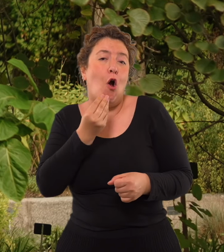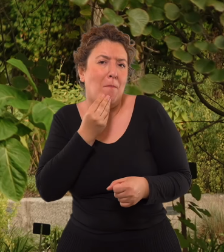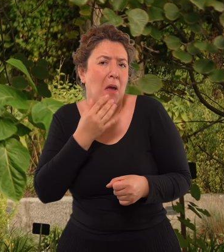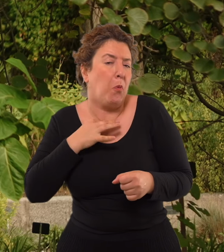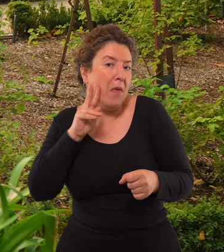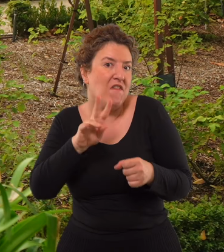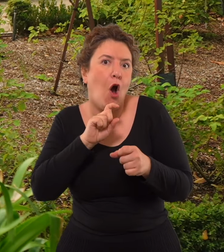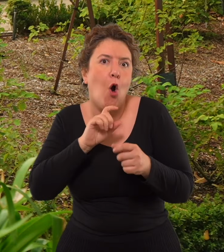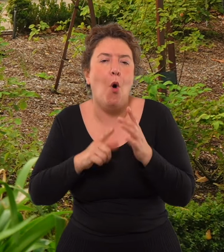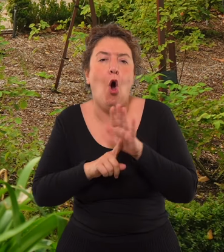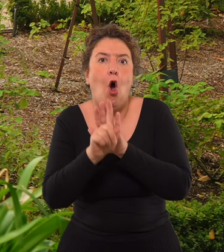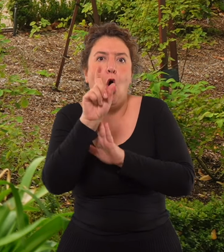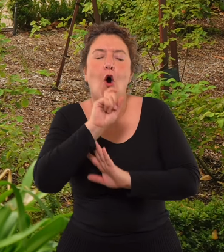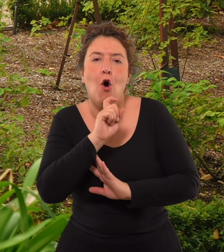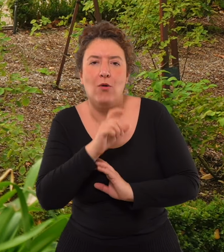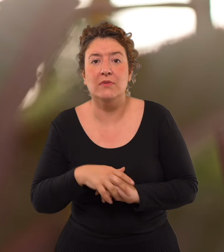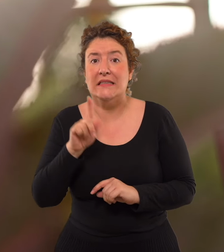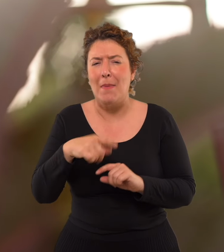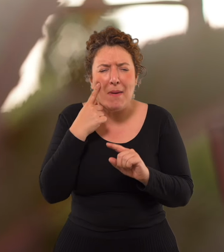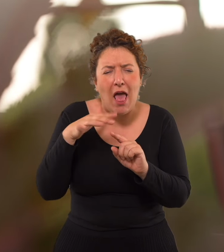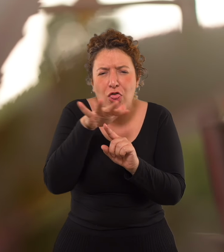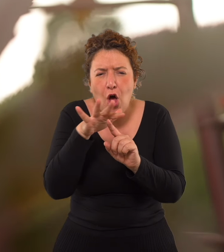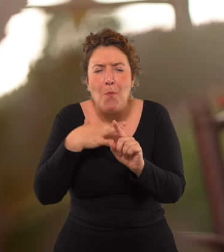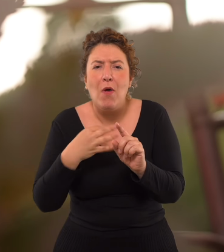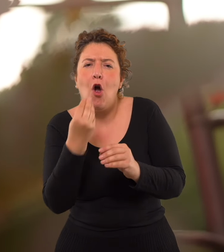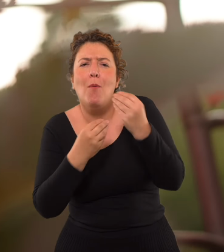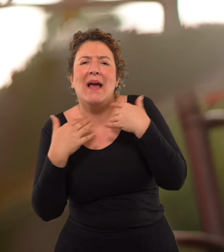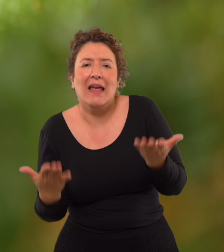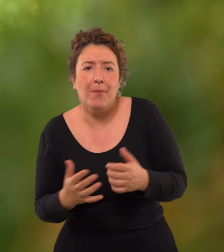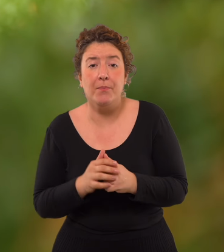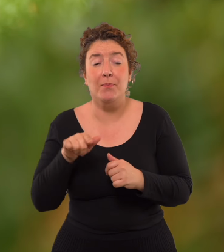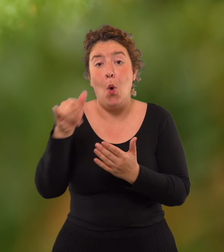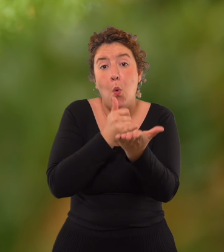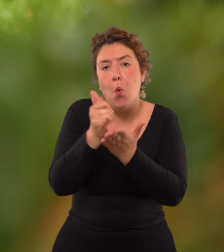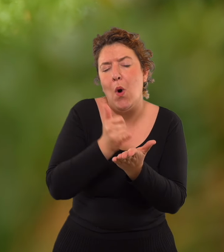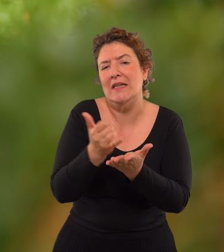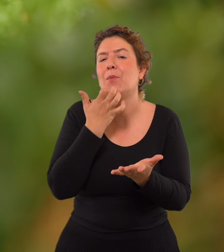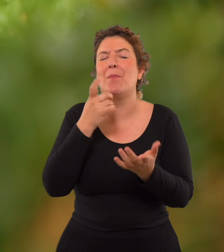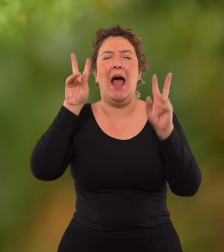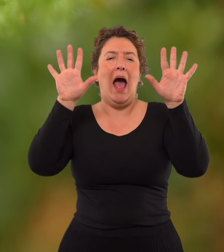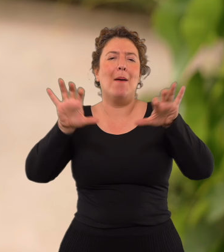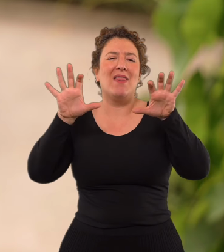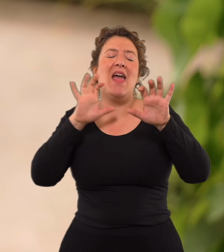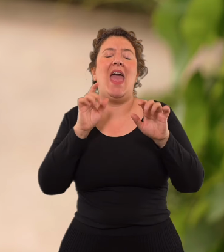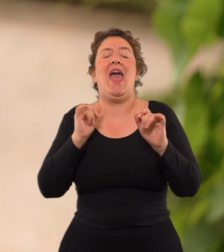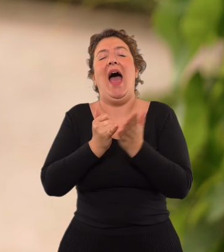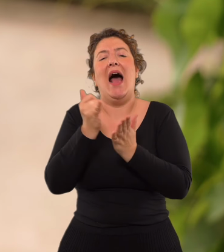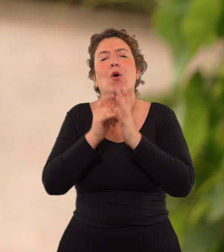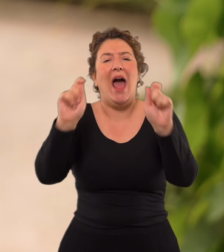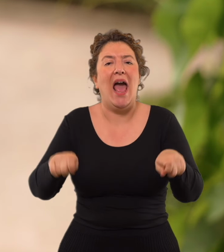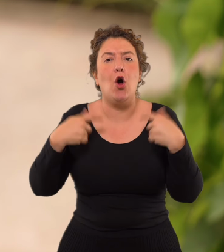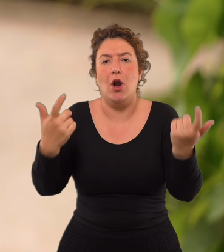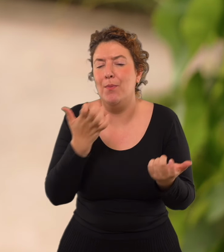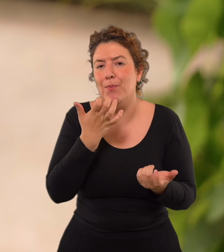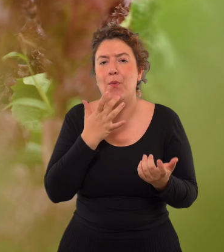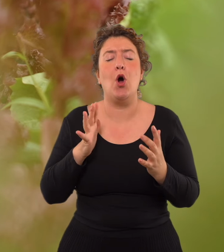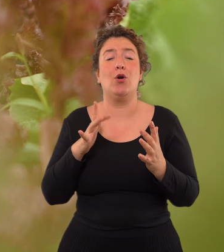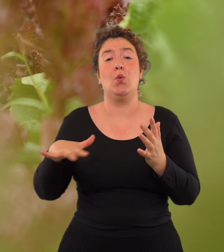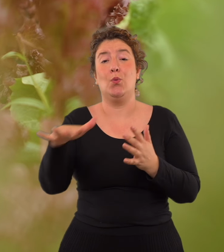mesa, además de descubrir qué parte es la comestible. En él se aplican principios relacionados con la agricultura